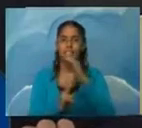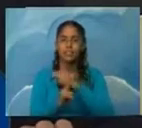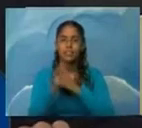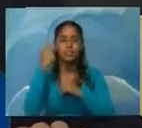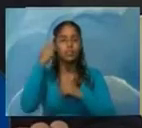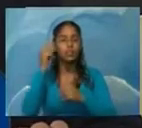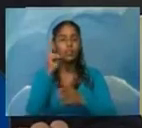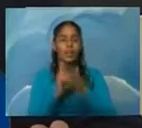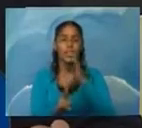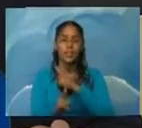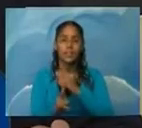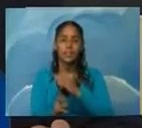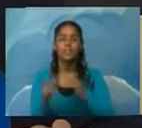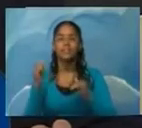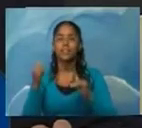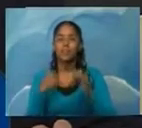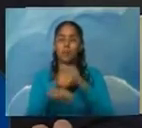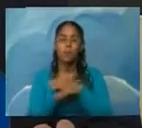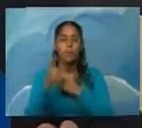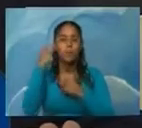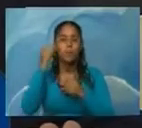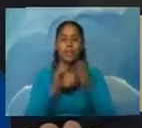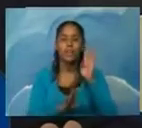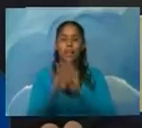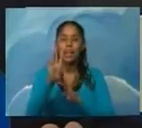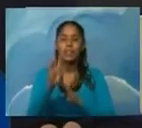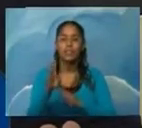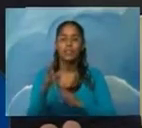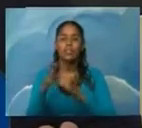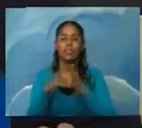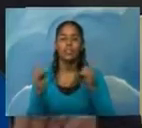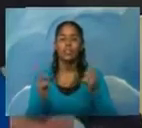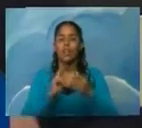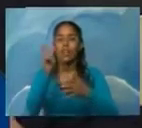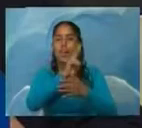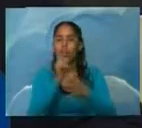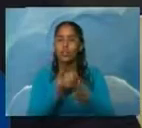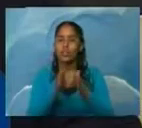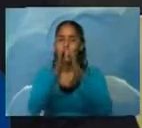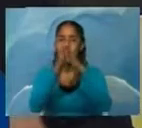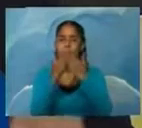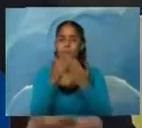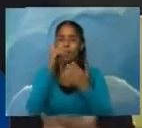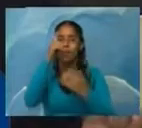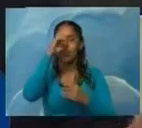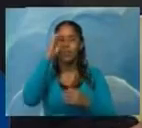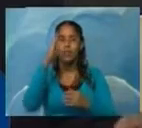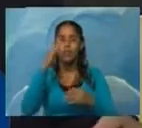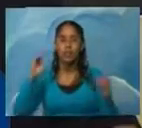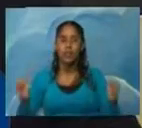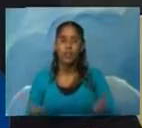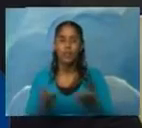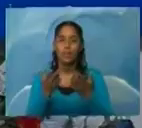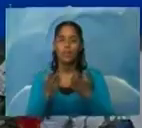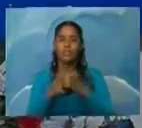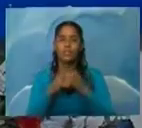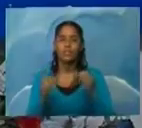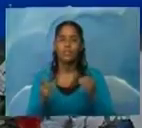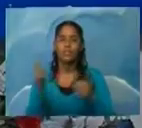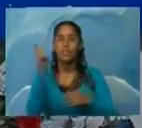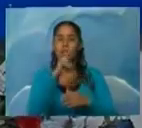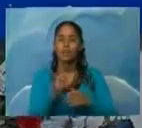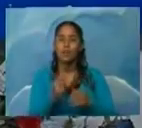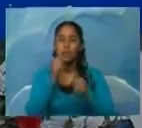por versículo. Ya vamos por el 14. Maelito nos da lectura a la palabra del Señor. Adelante, Maelón. Y leemos